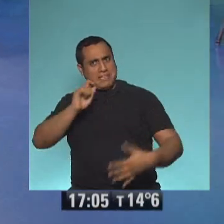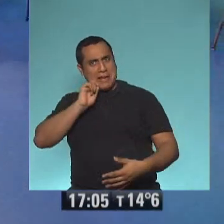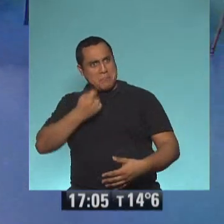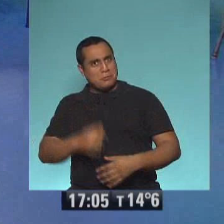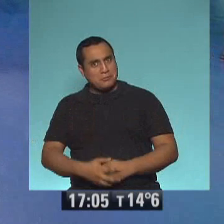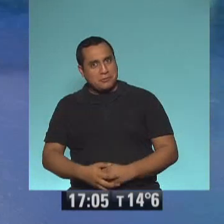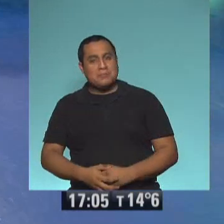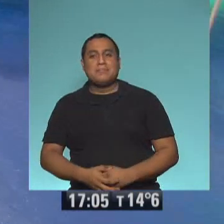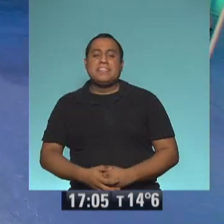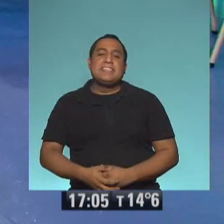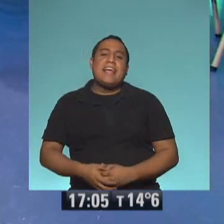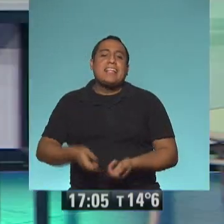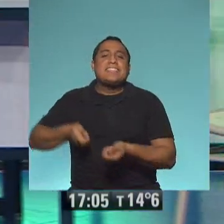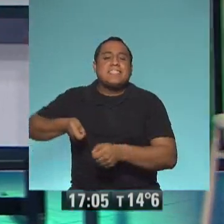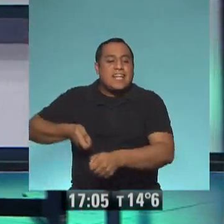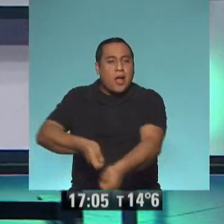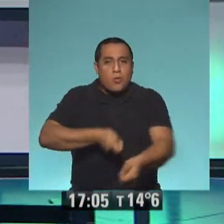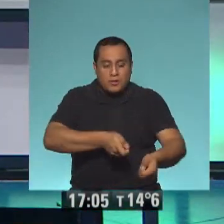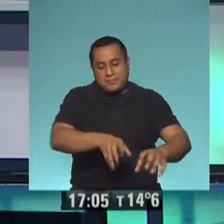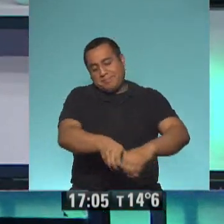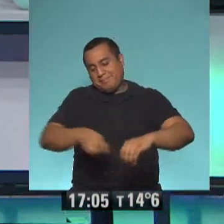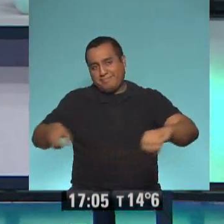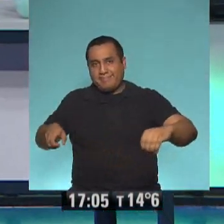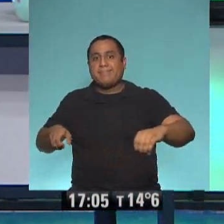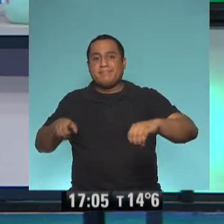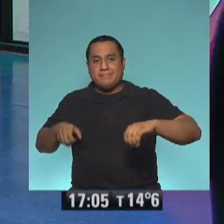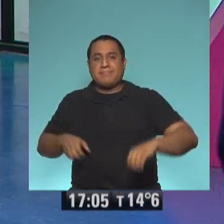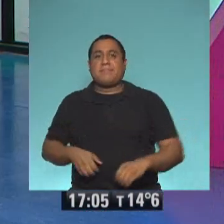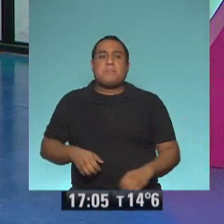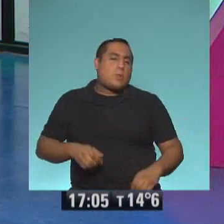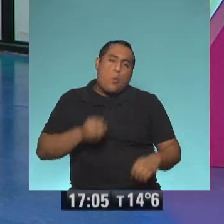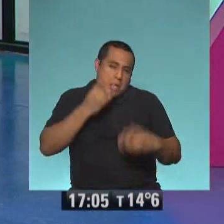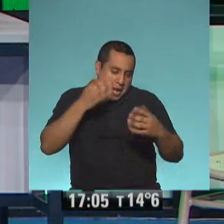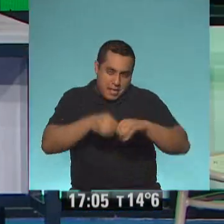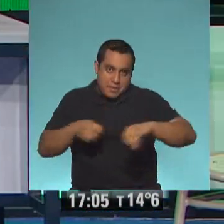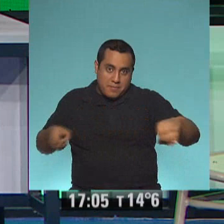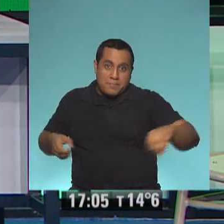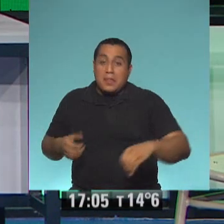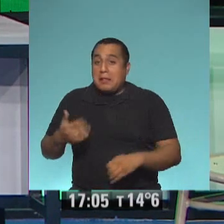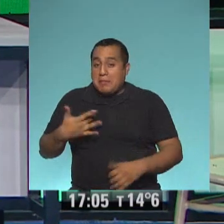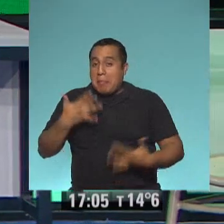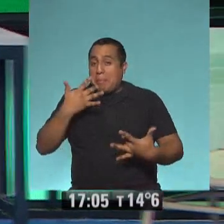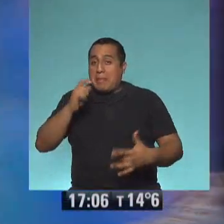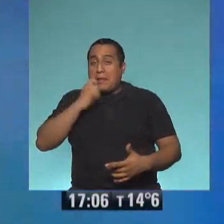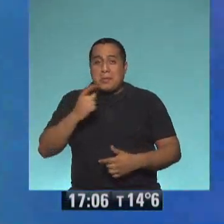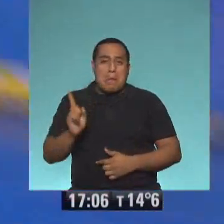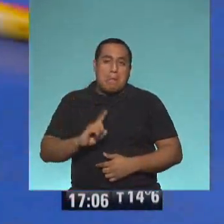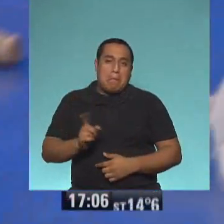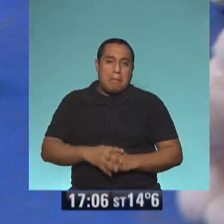el secador muy bien ustedes que tengan en casa igual que cualquiera no es muy sofisticado